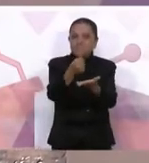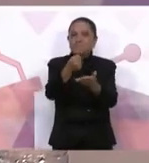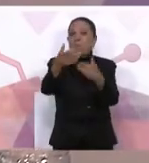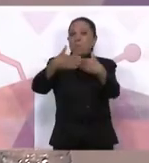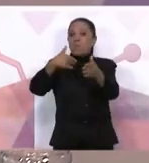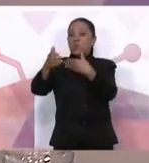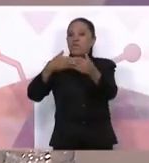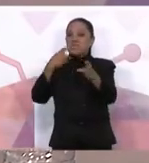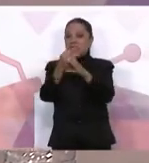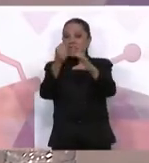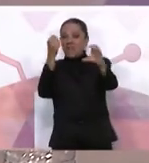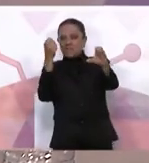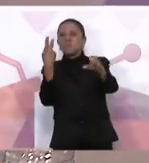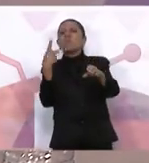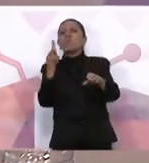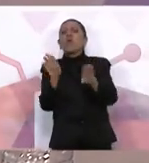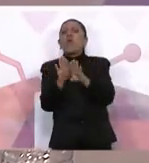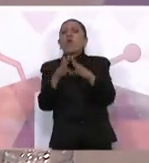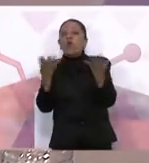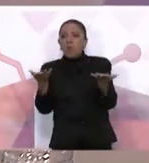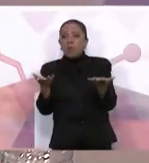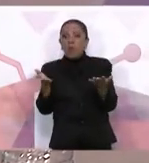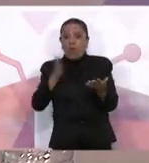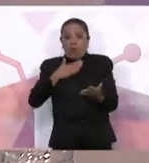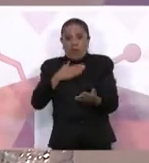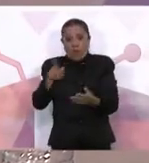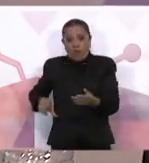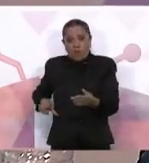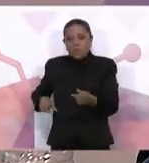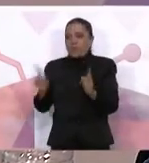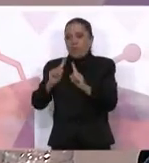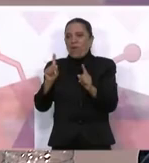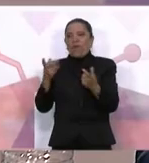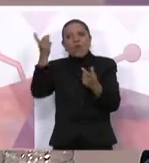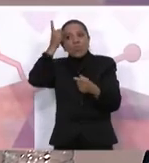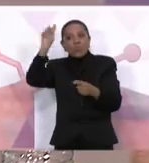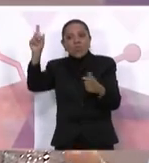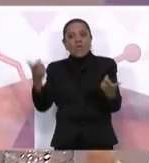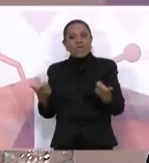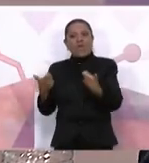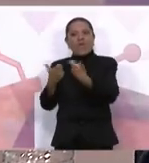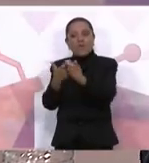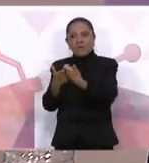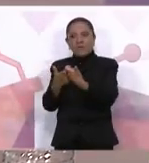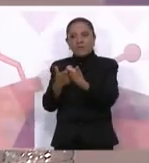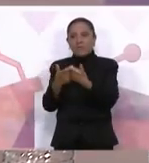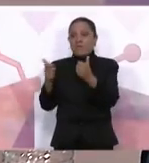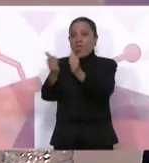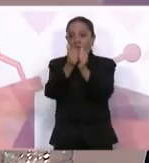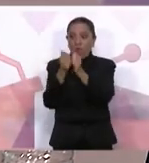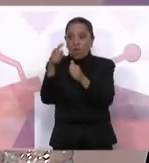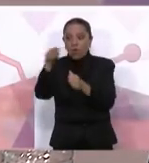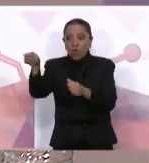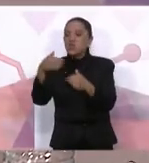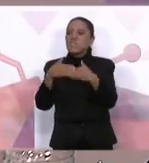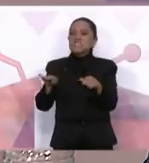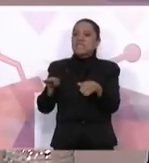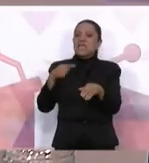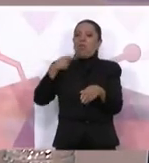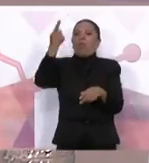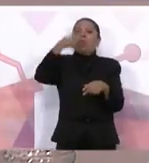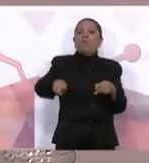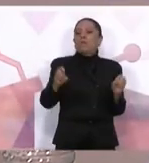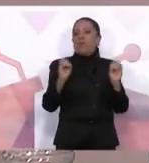invertir junto también con los concesionarios la inversión debe ser hecha con ellos no sin ellos así que me parece que hoy es el camino correcto